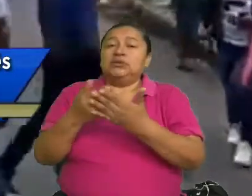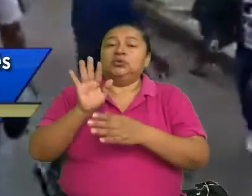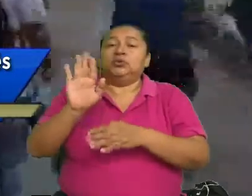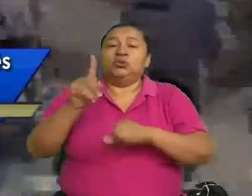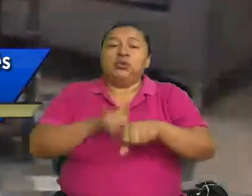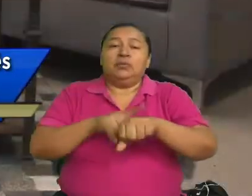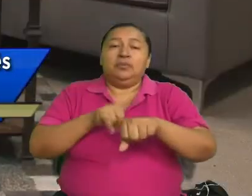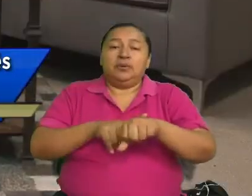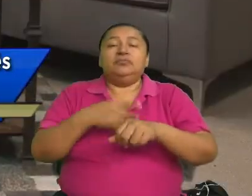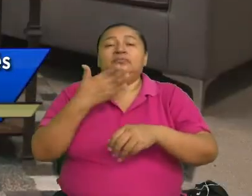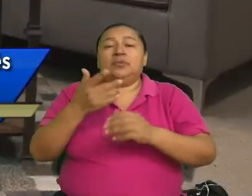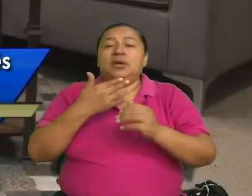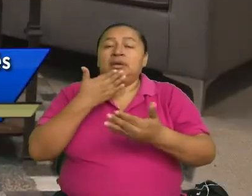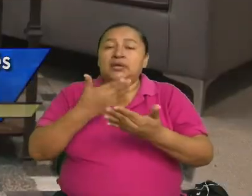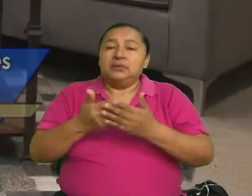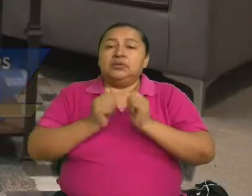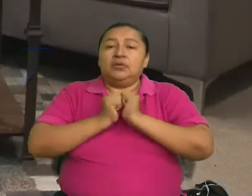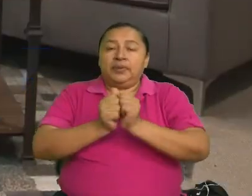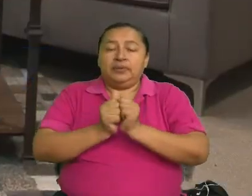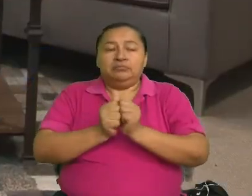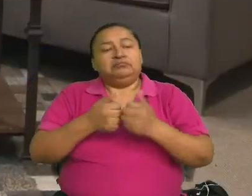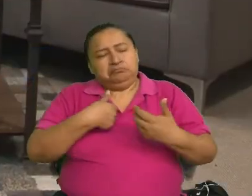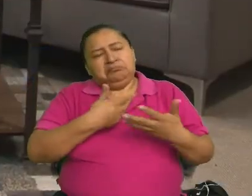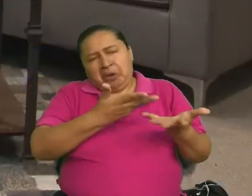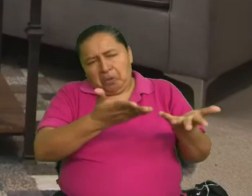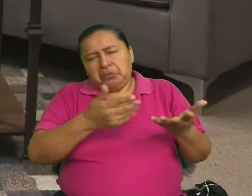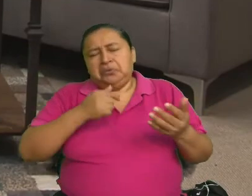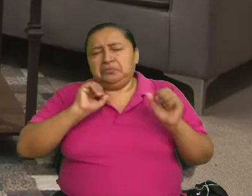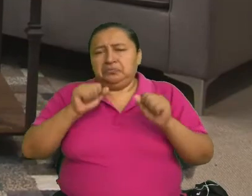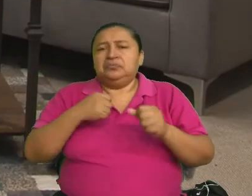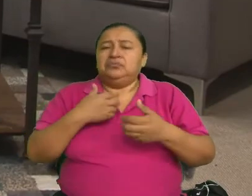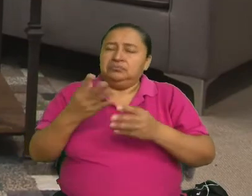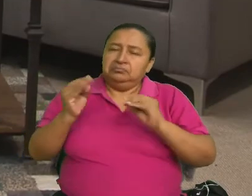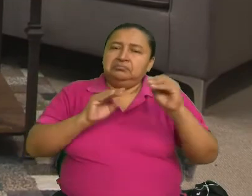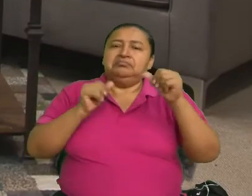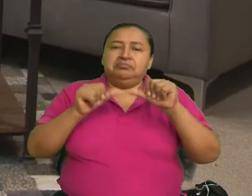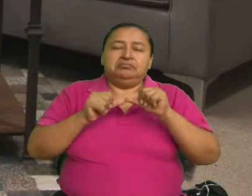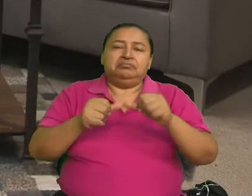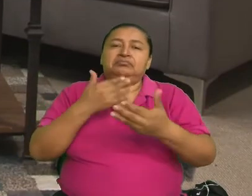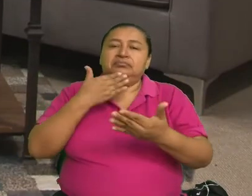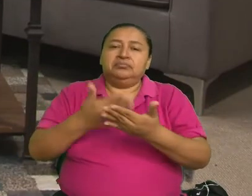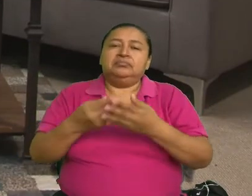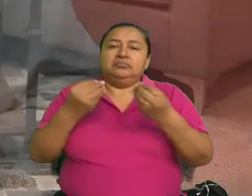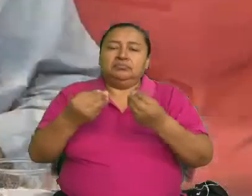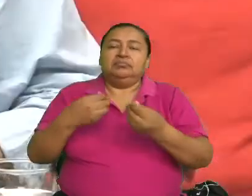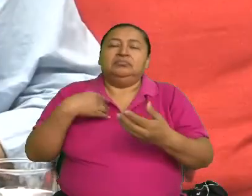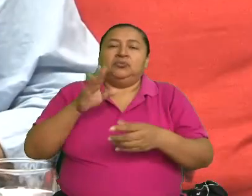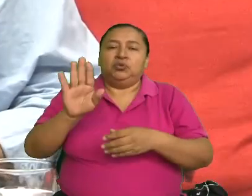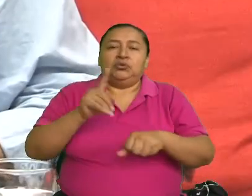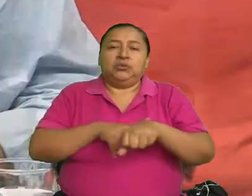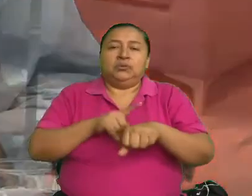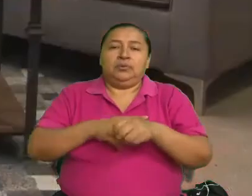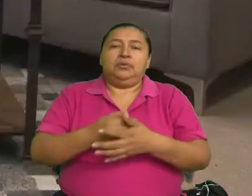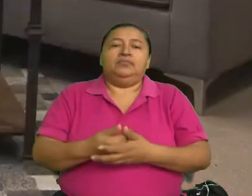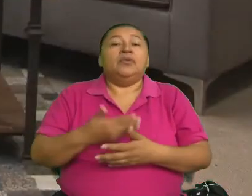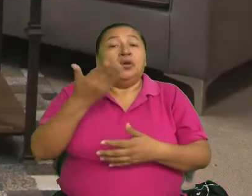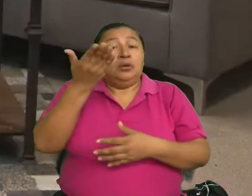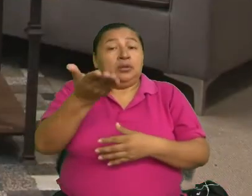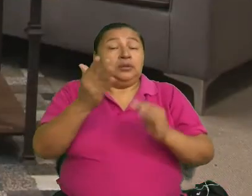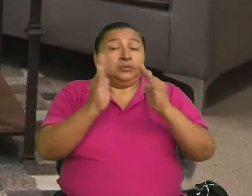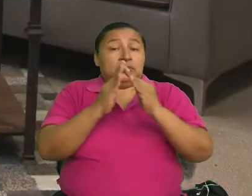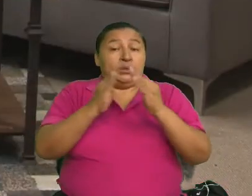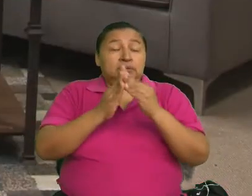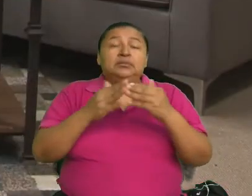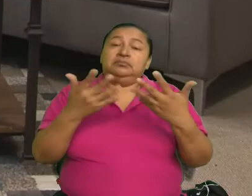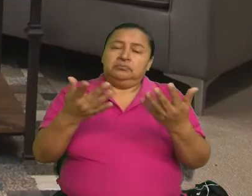gracias por haberme acompañado. Ma. Claro que sí, siempre una grata conversación, una grata compañía. Muchísimas gracias por su tiempo. Y usted que está en su hogar